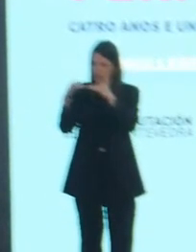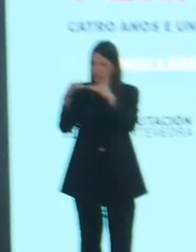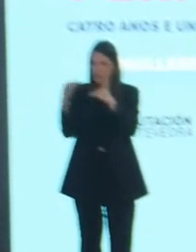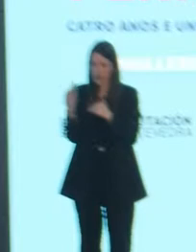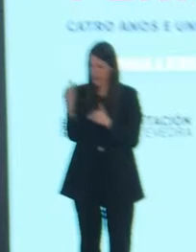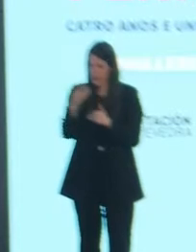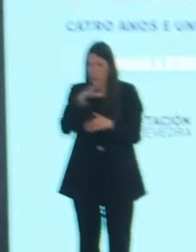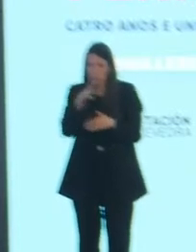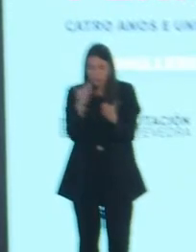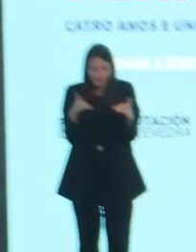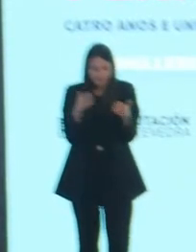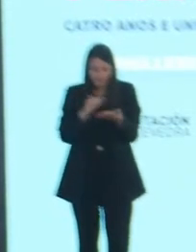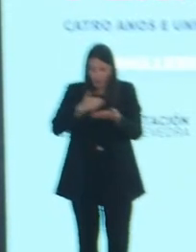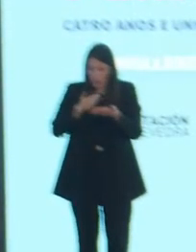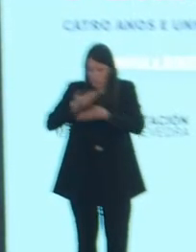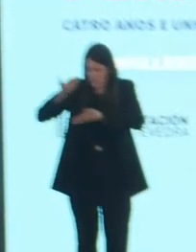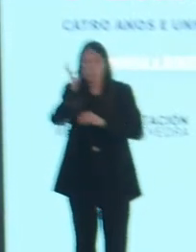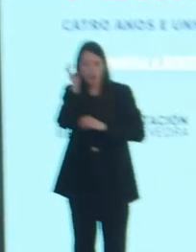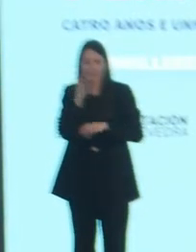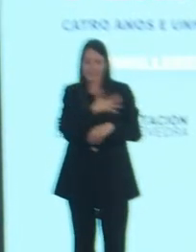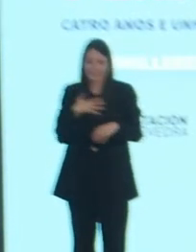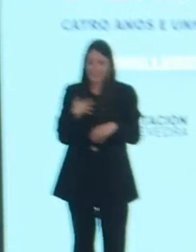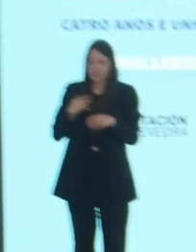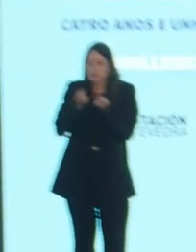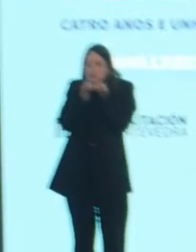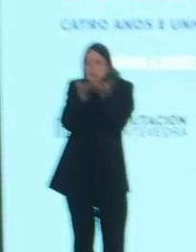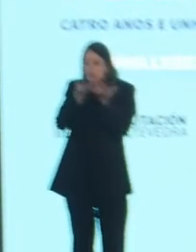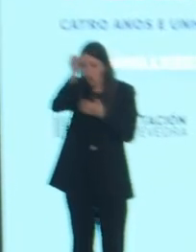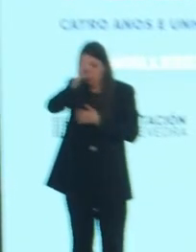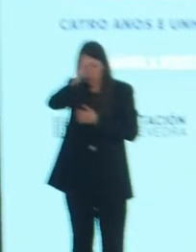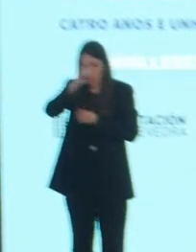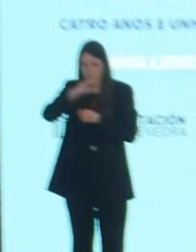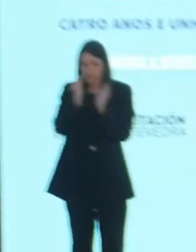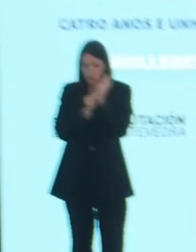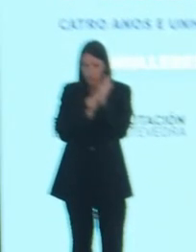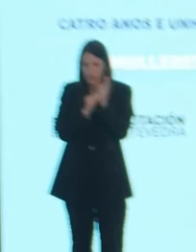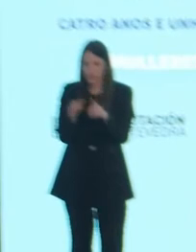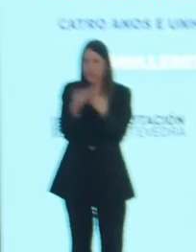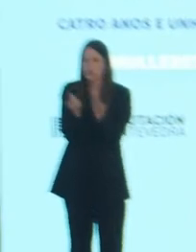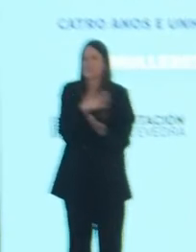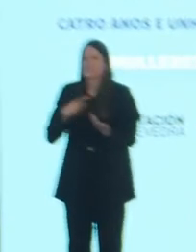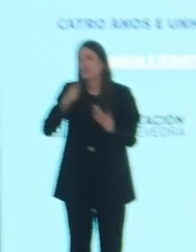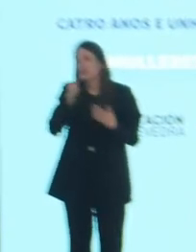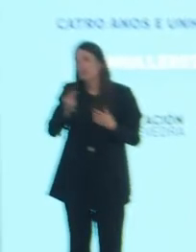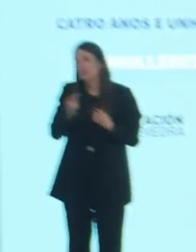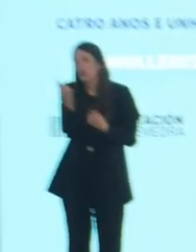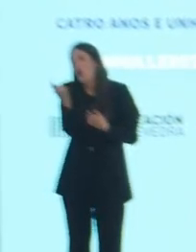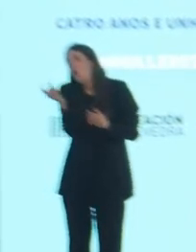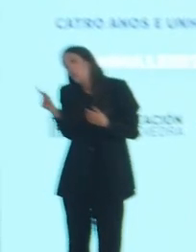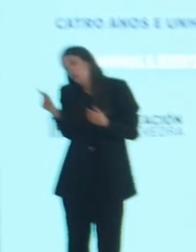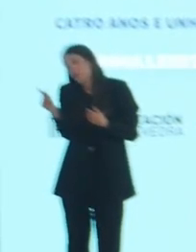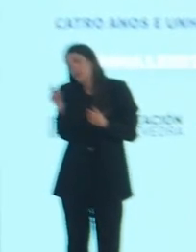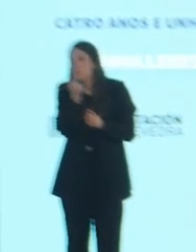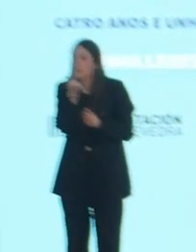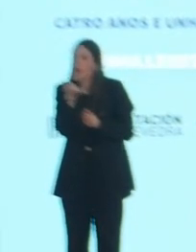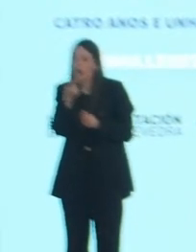es un periódico que no está en el día. La cuota es una cuota en parte interesada, interesada para